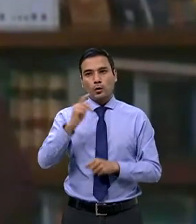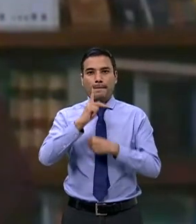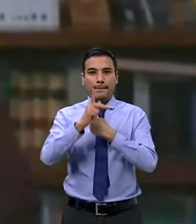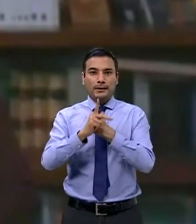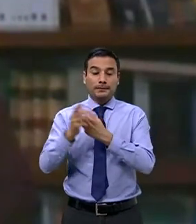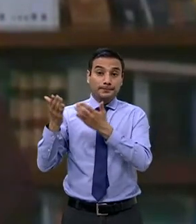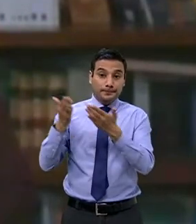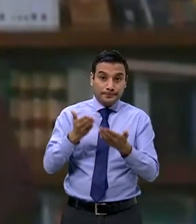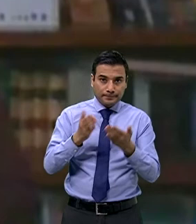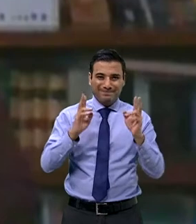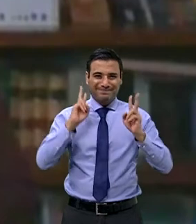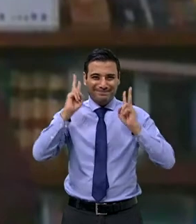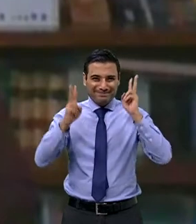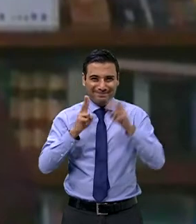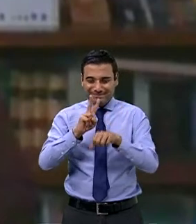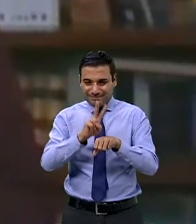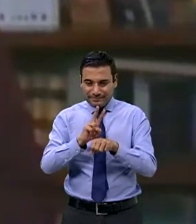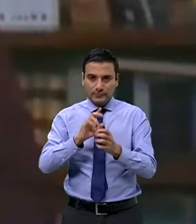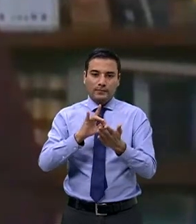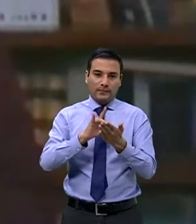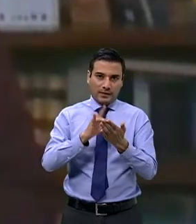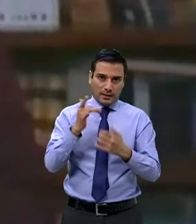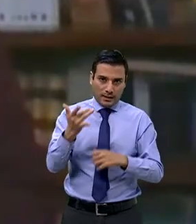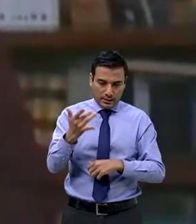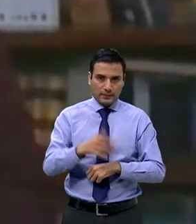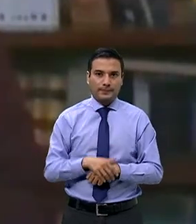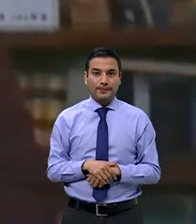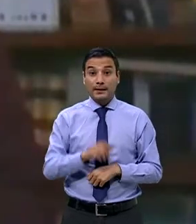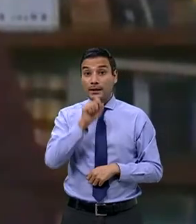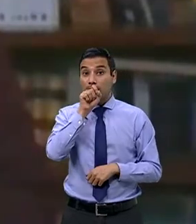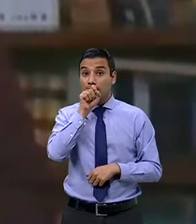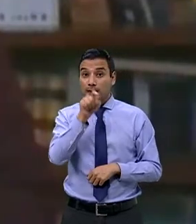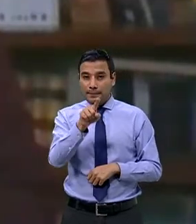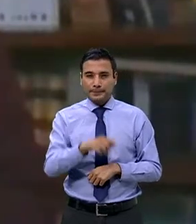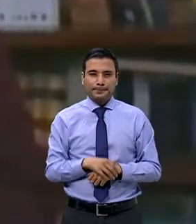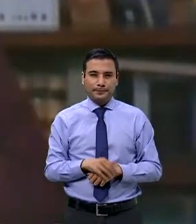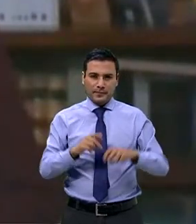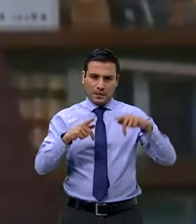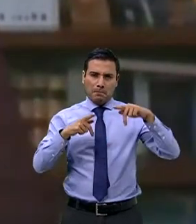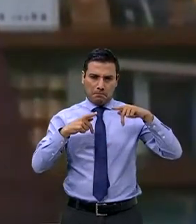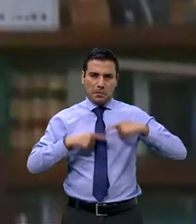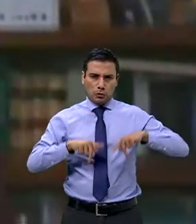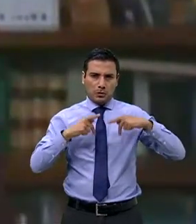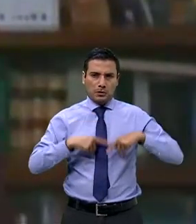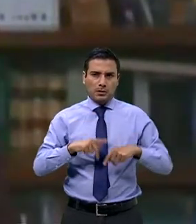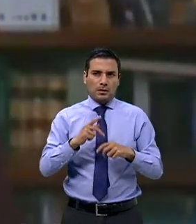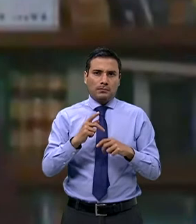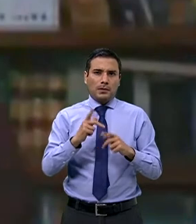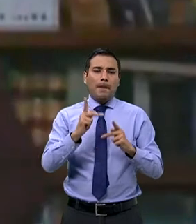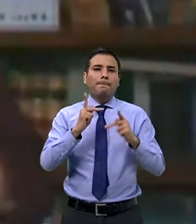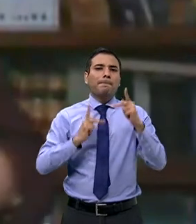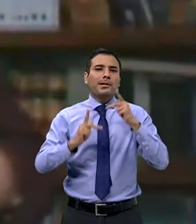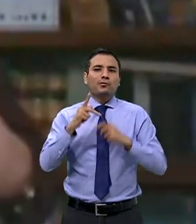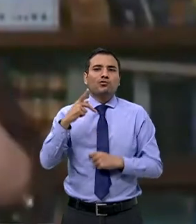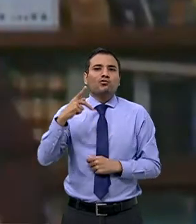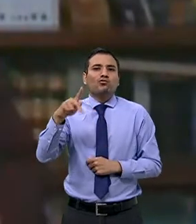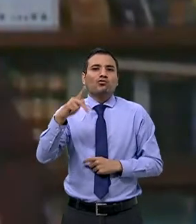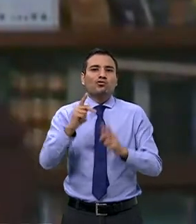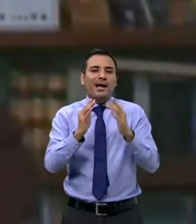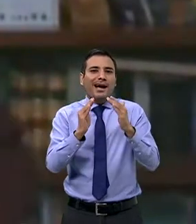a las personas que amablemente brindaron su espacio en sus domicilios para que pudiéramos instalar